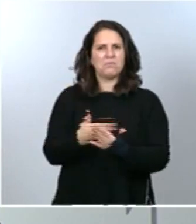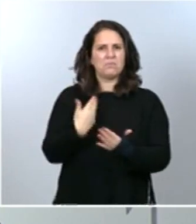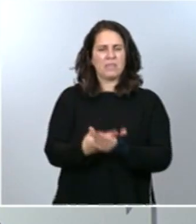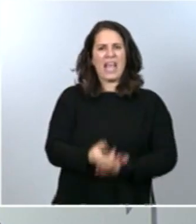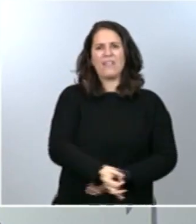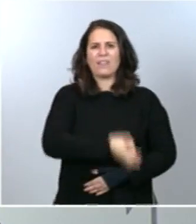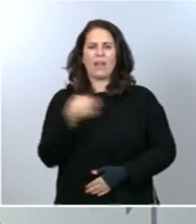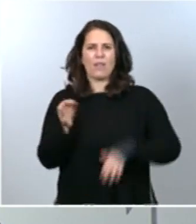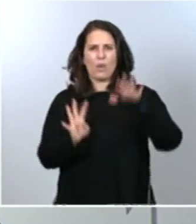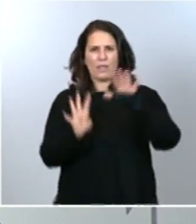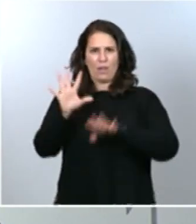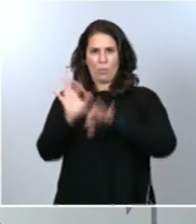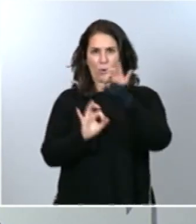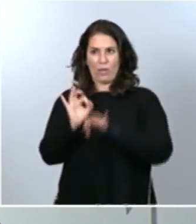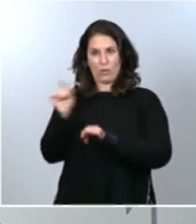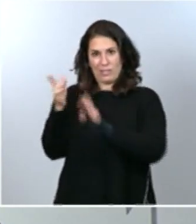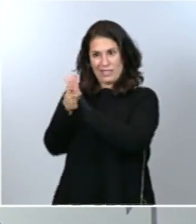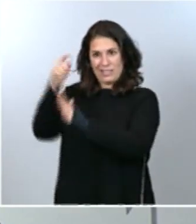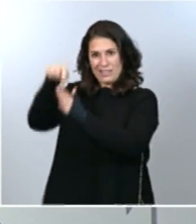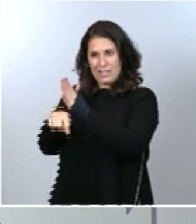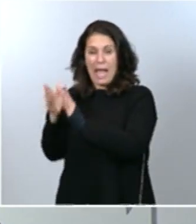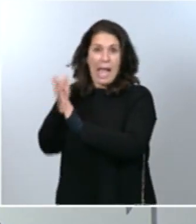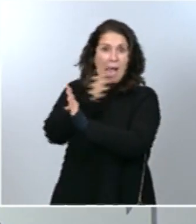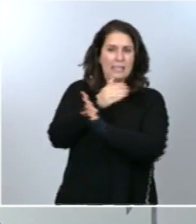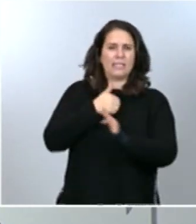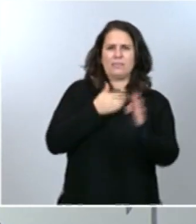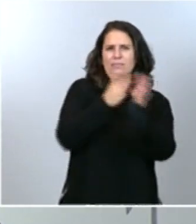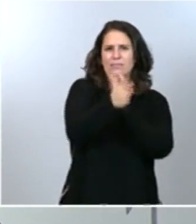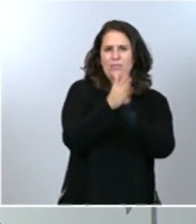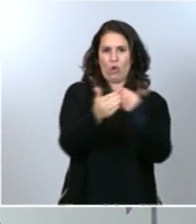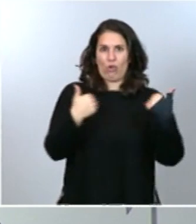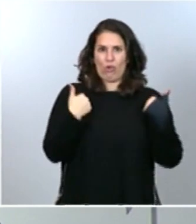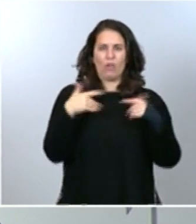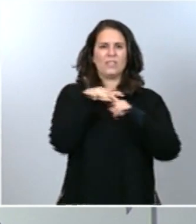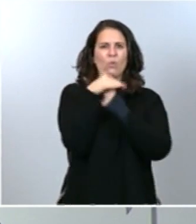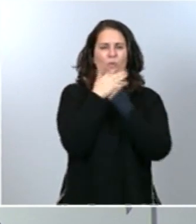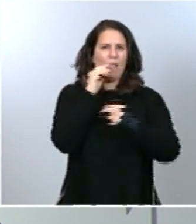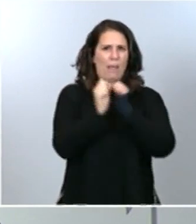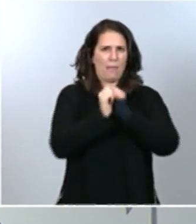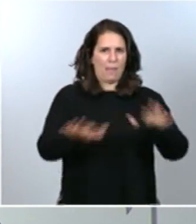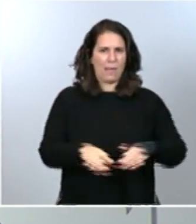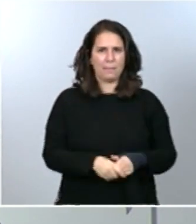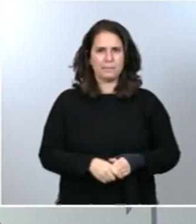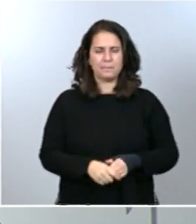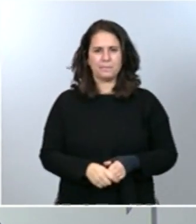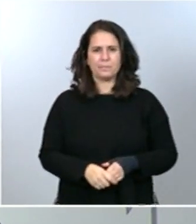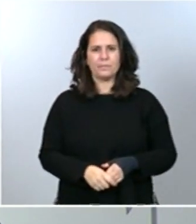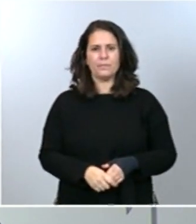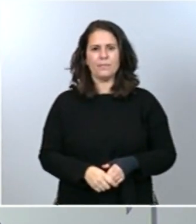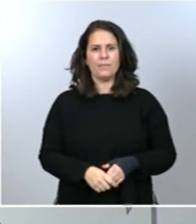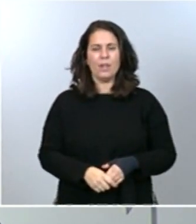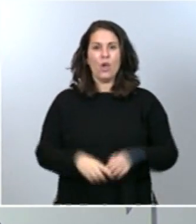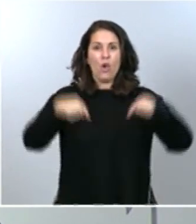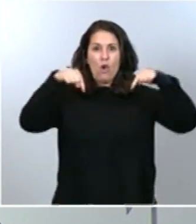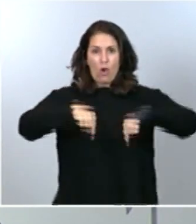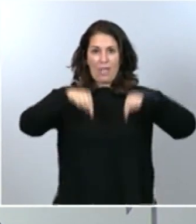vamos a proceder a repasar los datos de situación epidemiológica en el día de hoy la incidencia